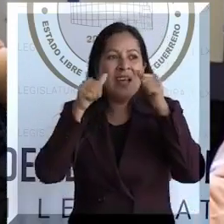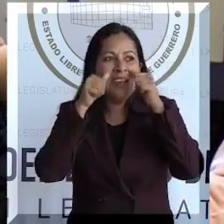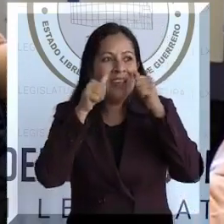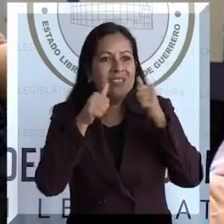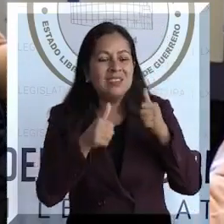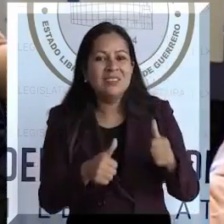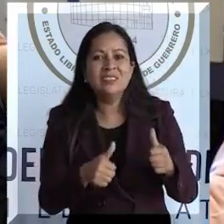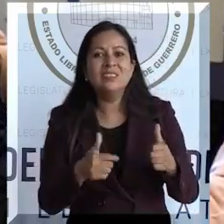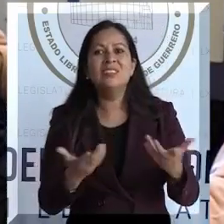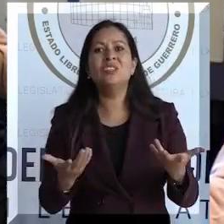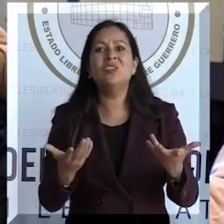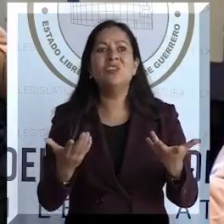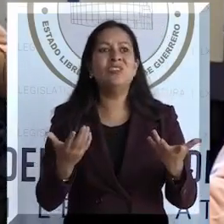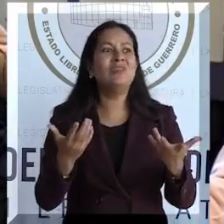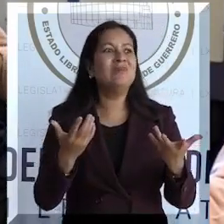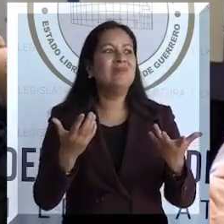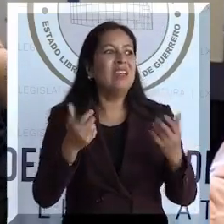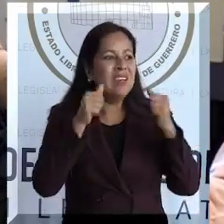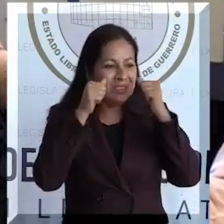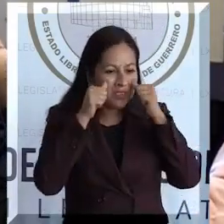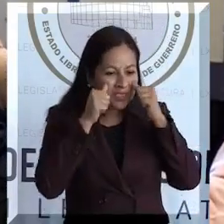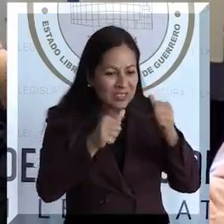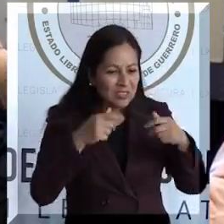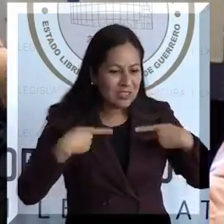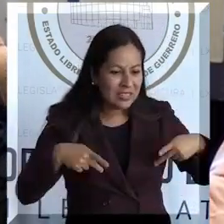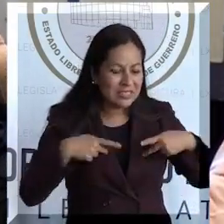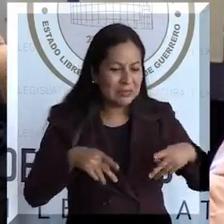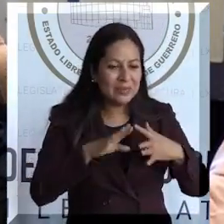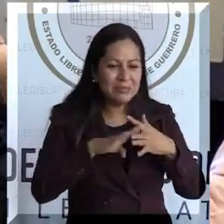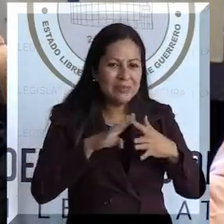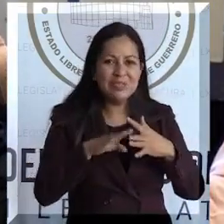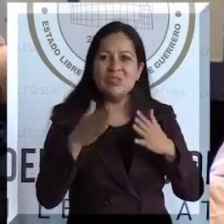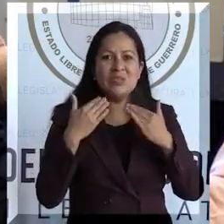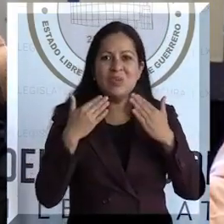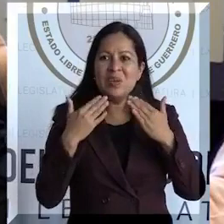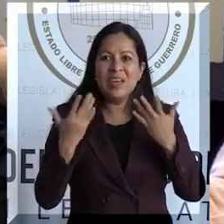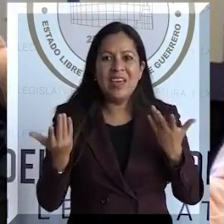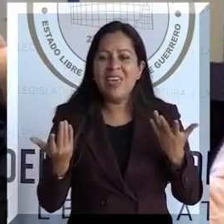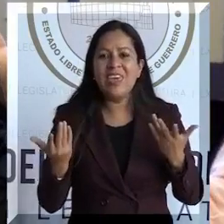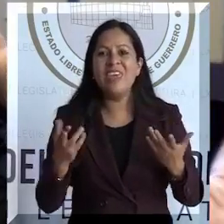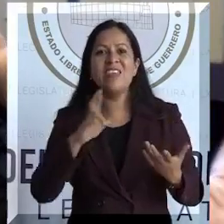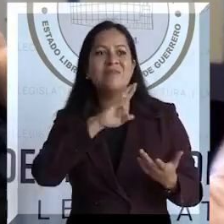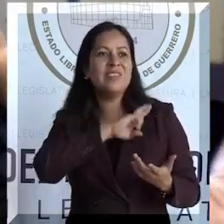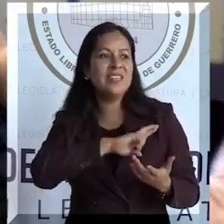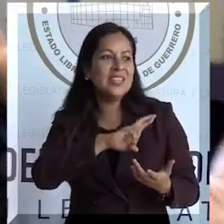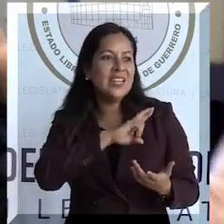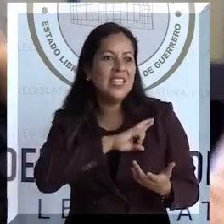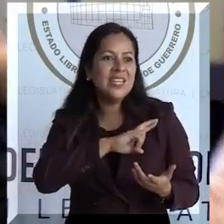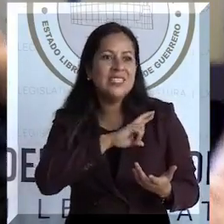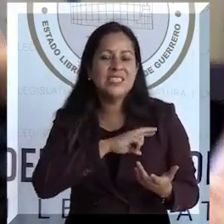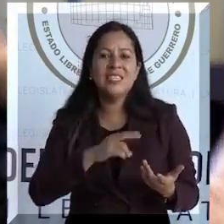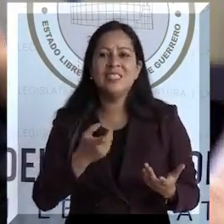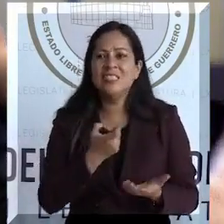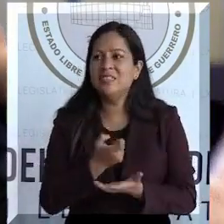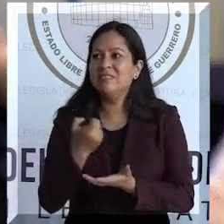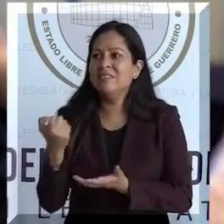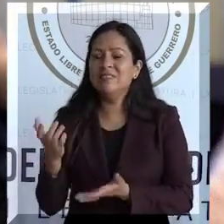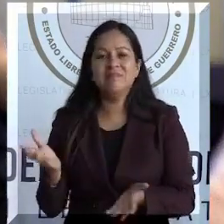atienda a los migrantes, el pago de las rentas. Lo que está ahí